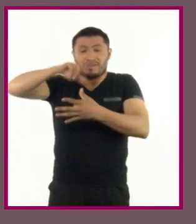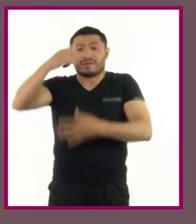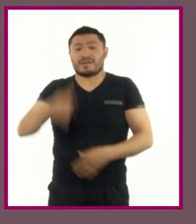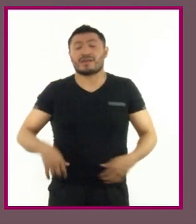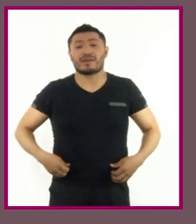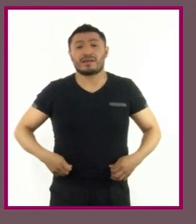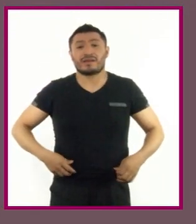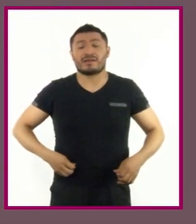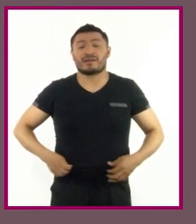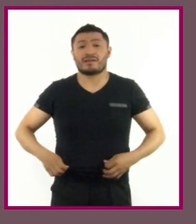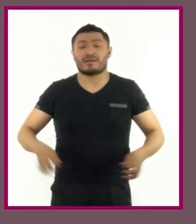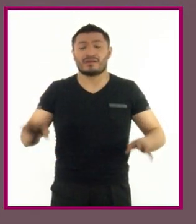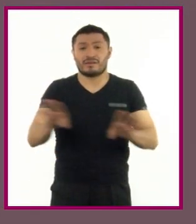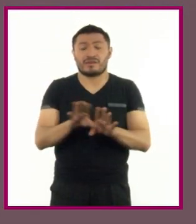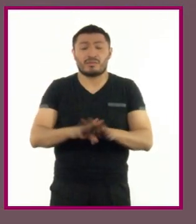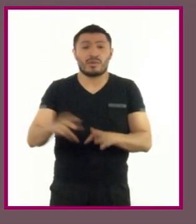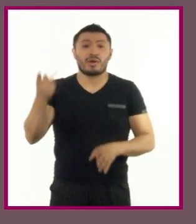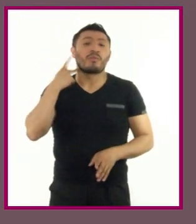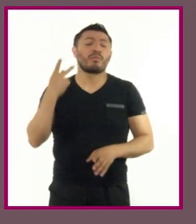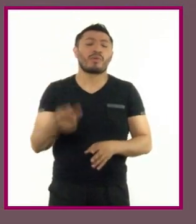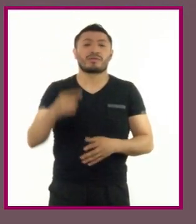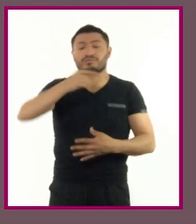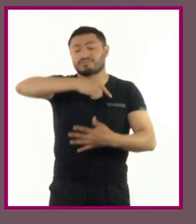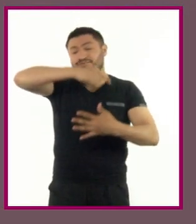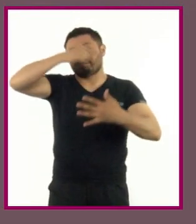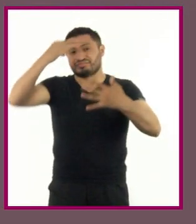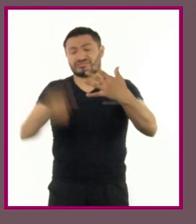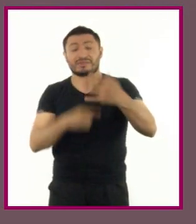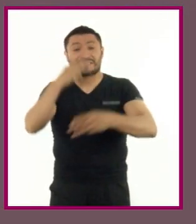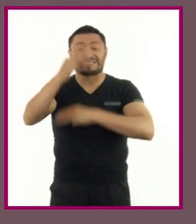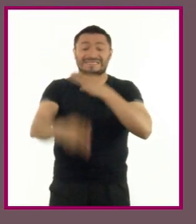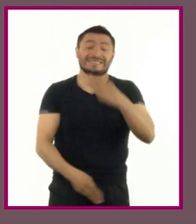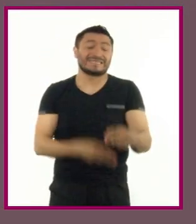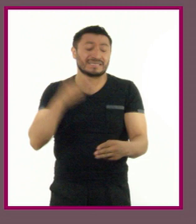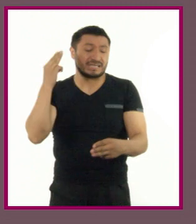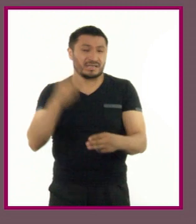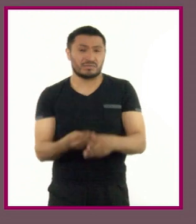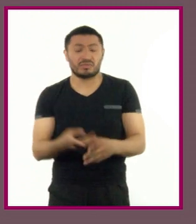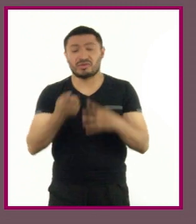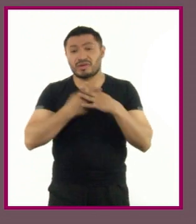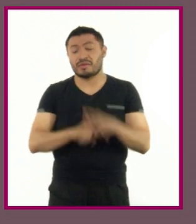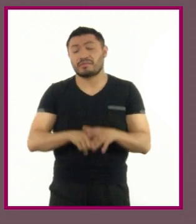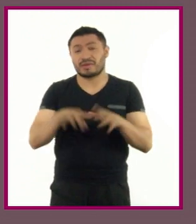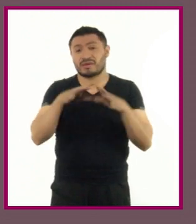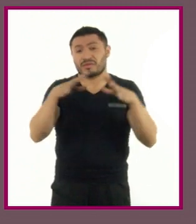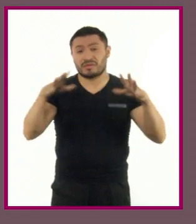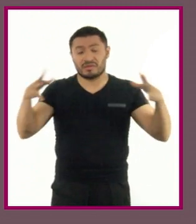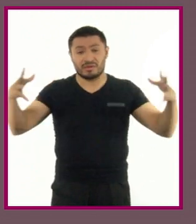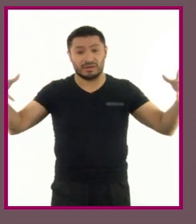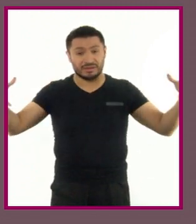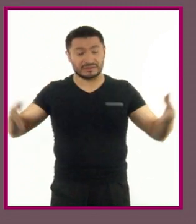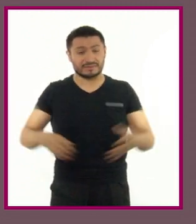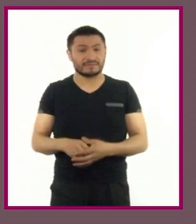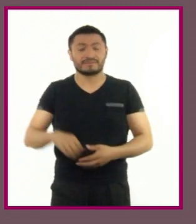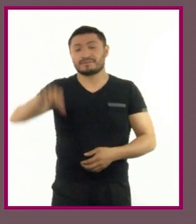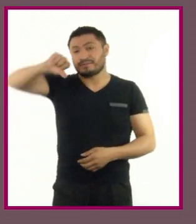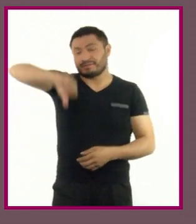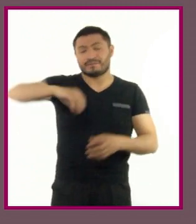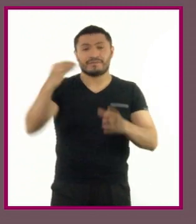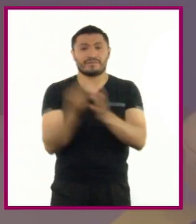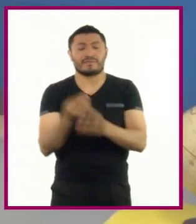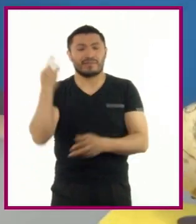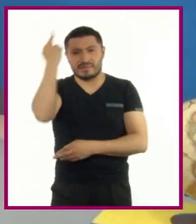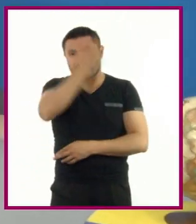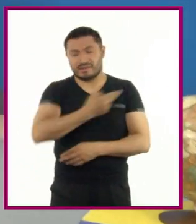detonó la adopción de políticas multilaterales en un mundo que comenzaba a globalizarse. Pues bien, en esta sesión